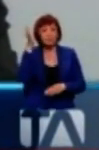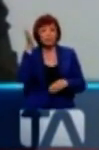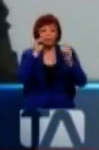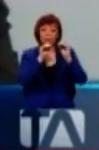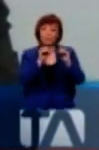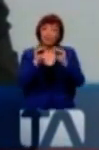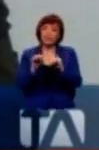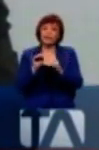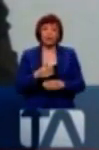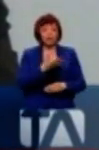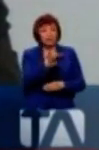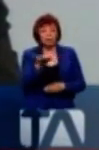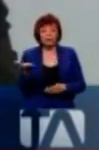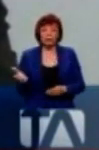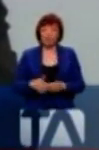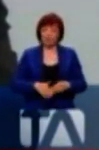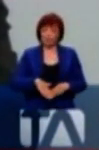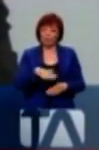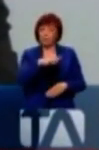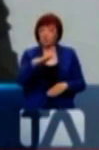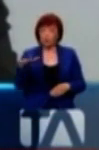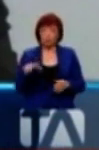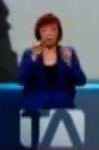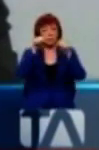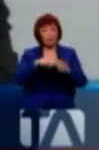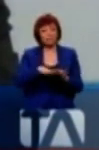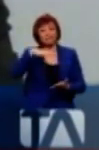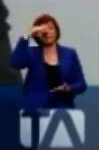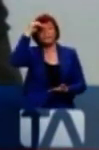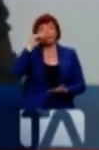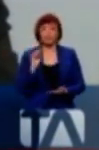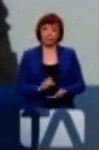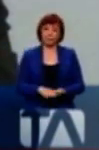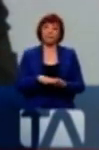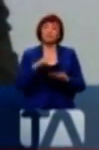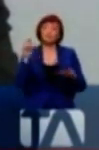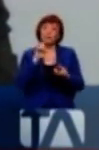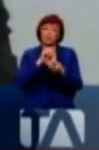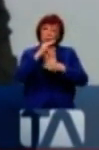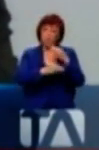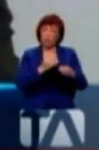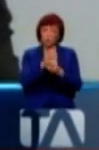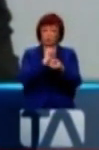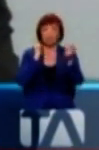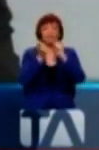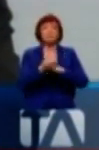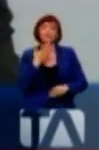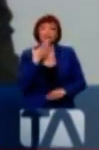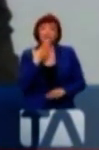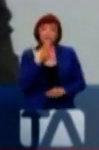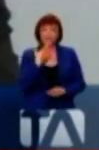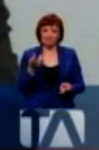el mundo. Que los estudiantes aprendan para transformar el mundo. Que les decía aprender y